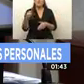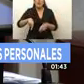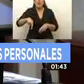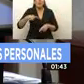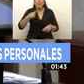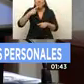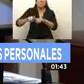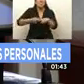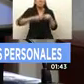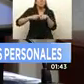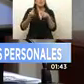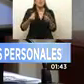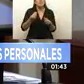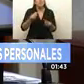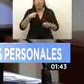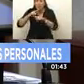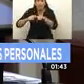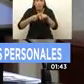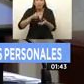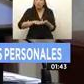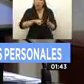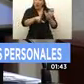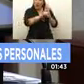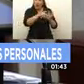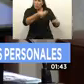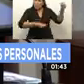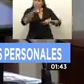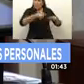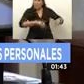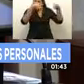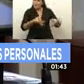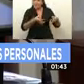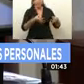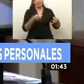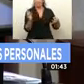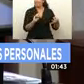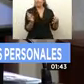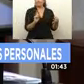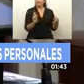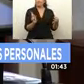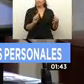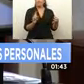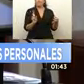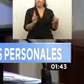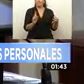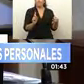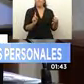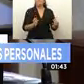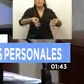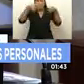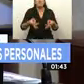hoy una ley de presupuesto no una ley de presupuesto en el sentido de lo que